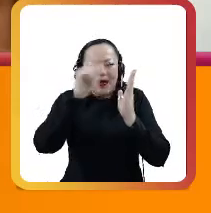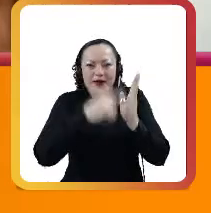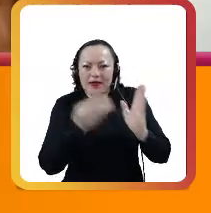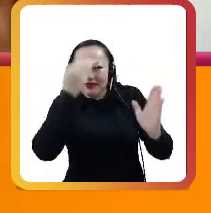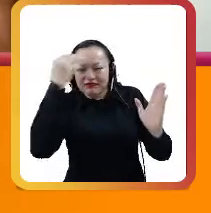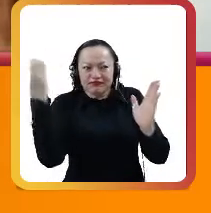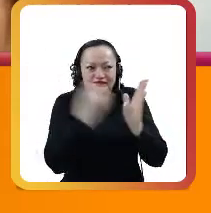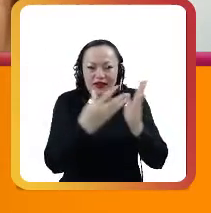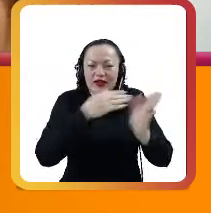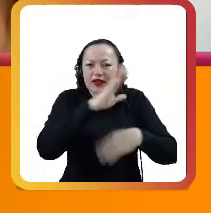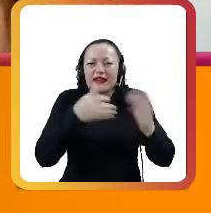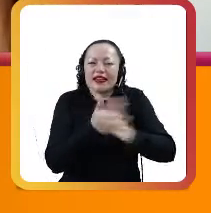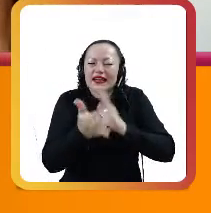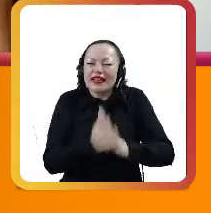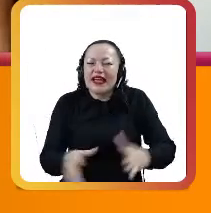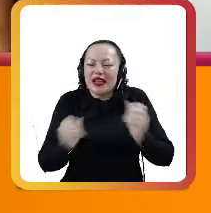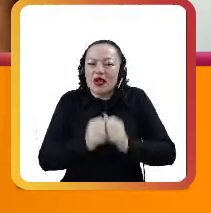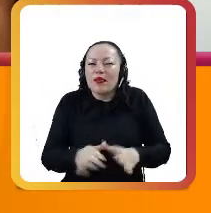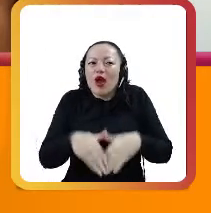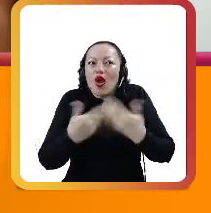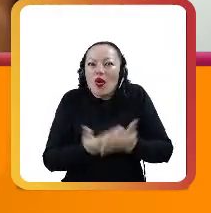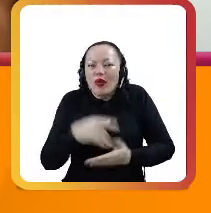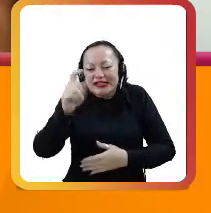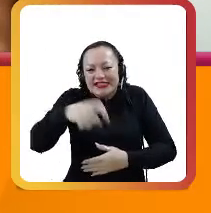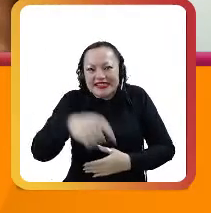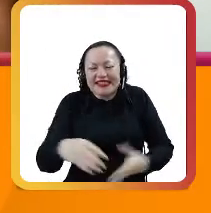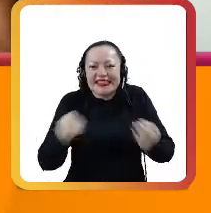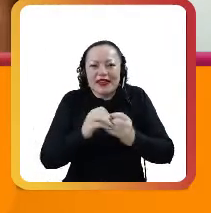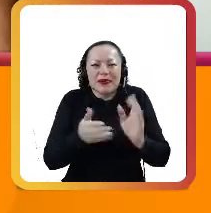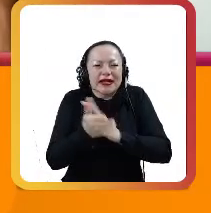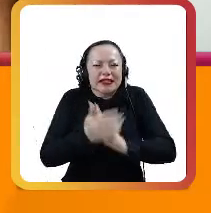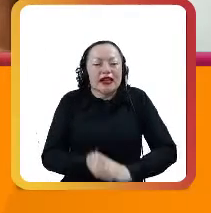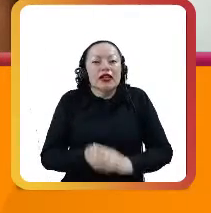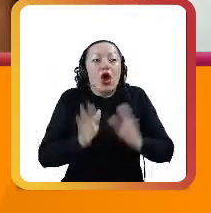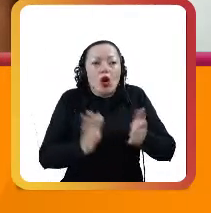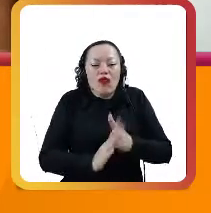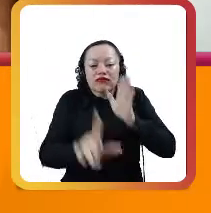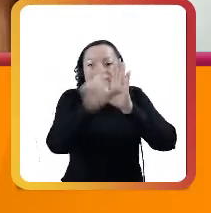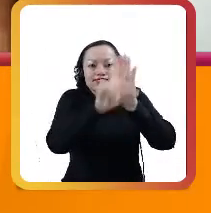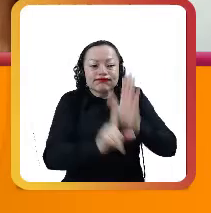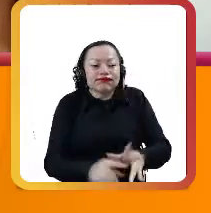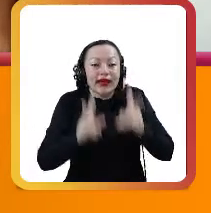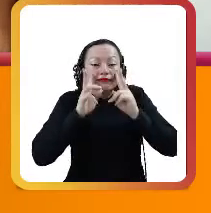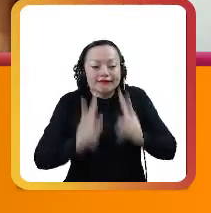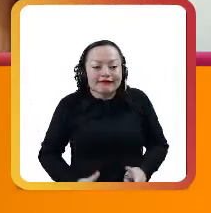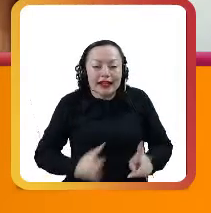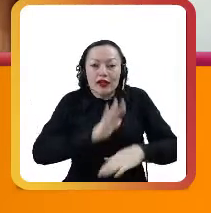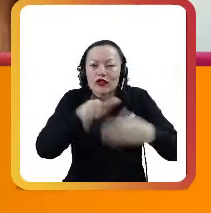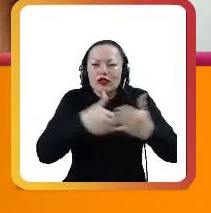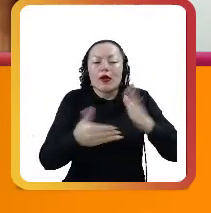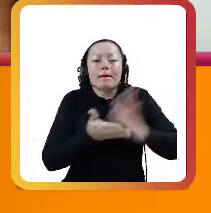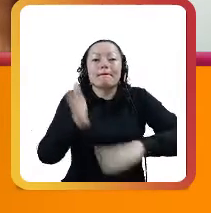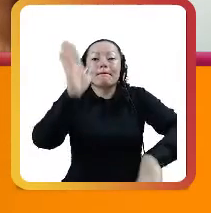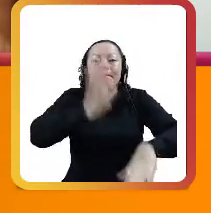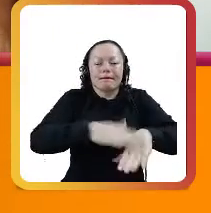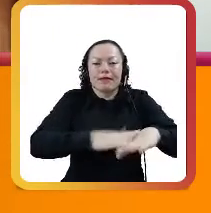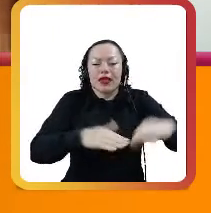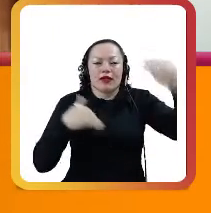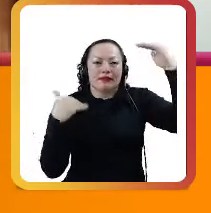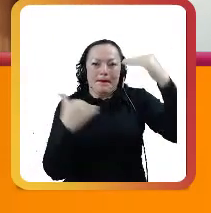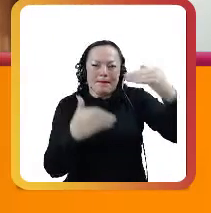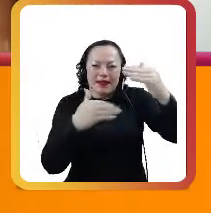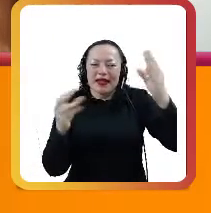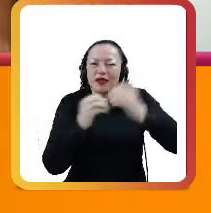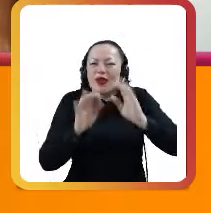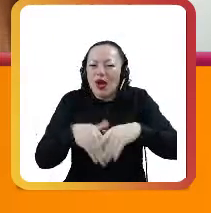sin saltársela, con las exigencias que se necesitan, los niveles de bioseguridad permitidos, los mínimos, para que